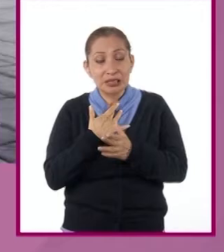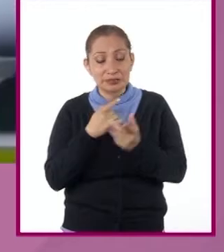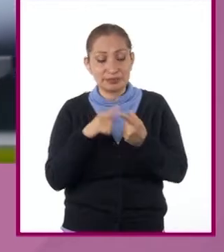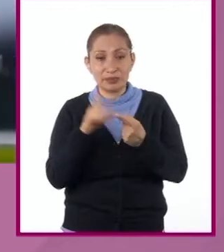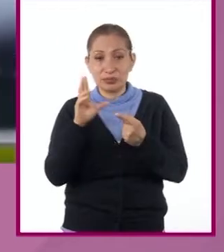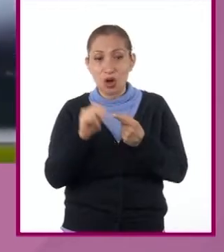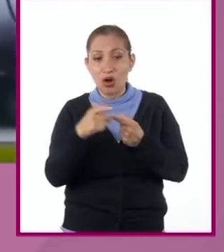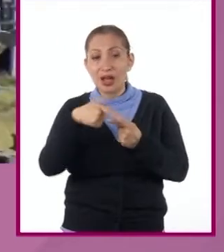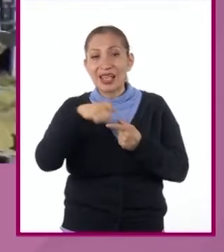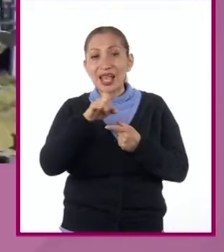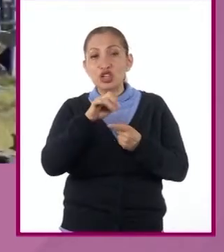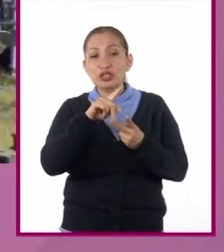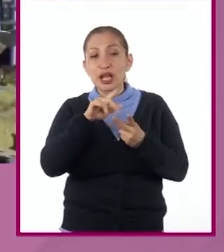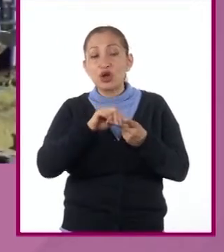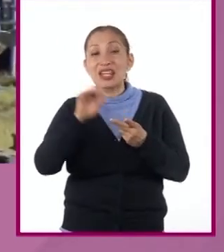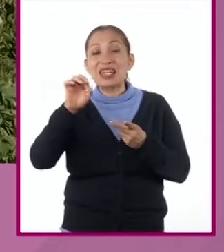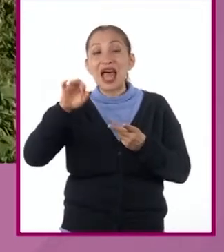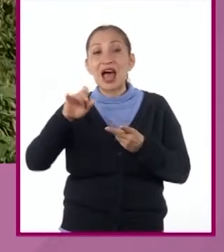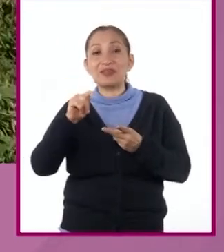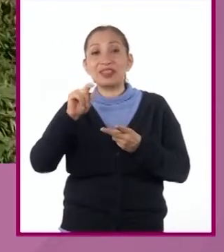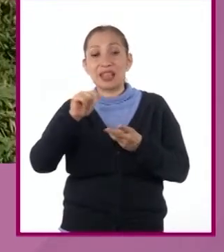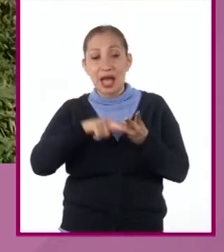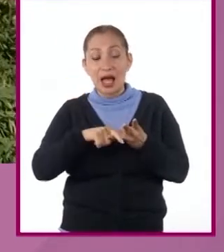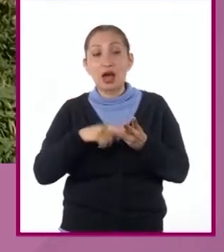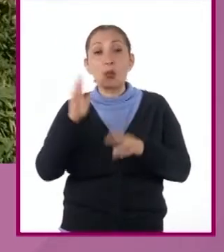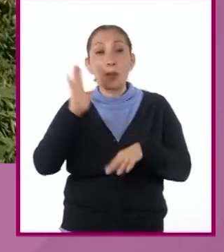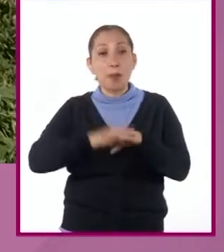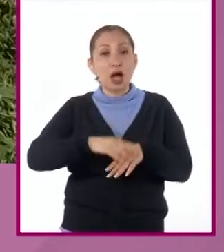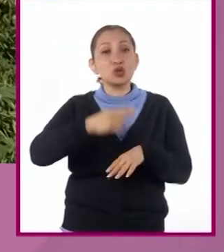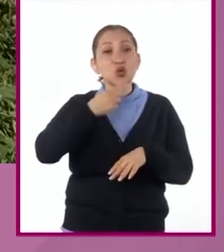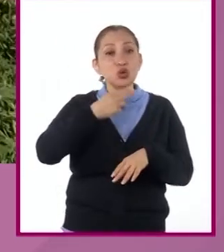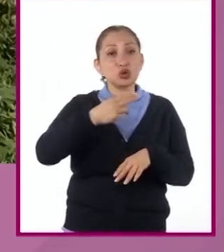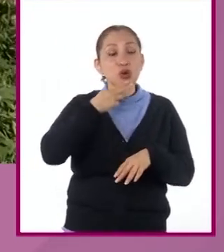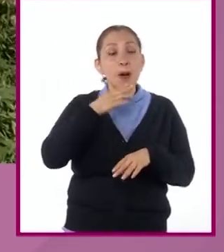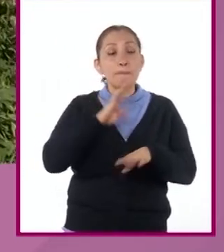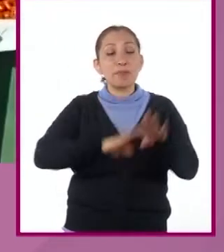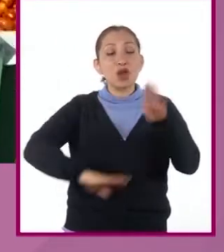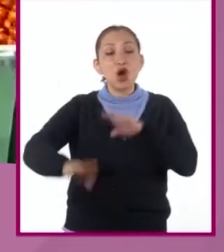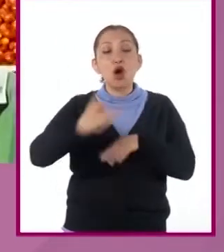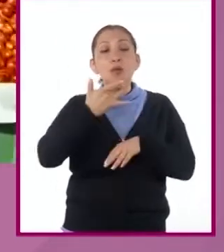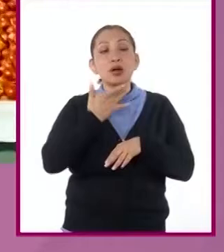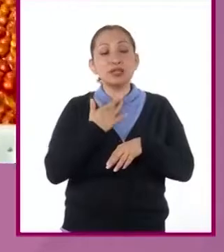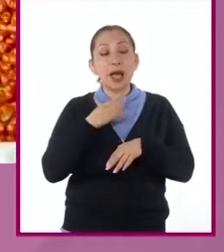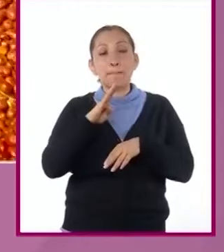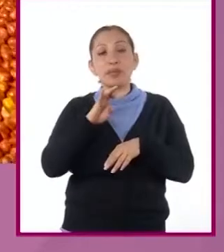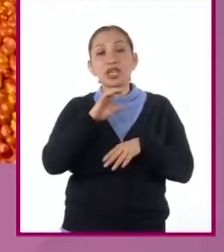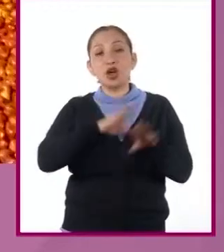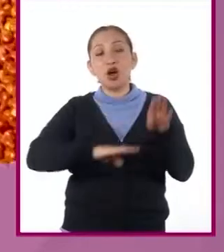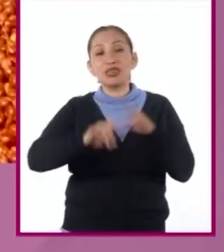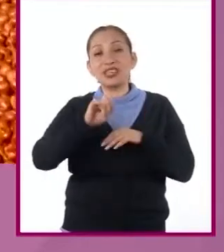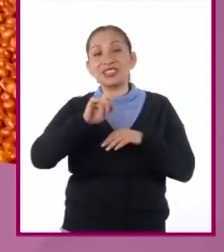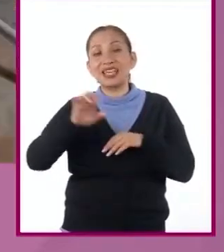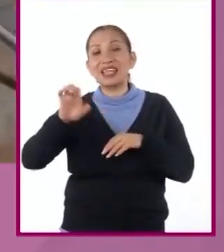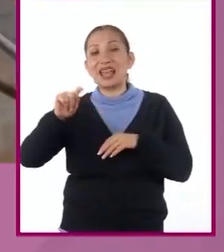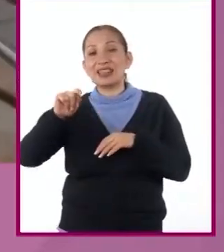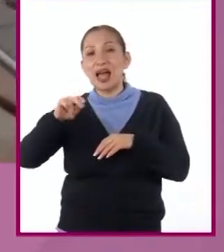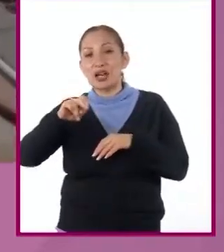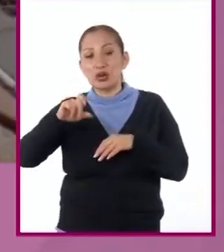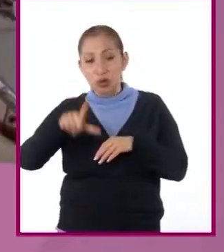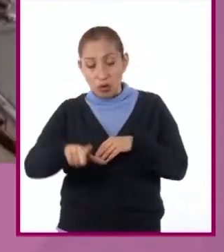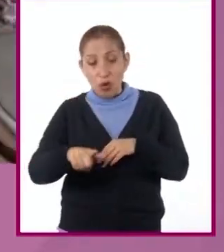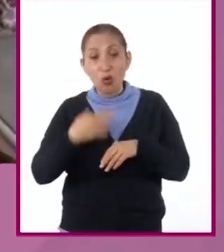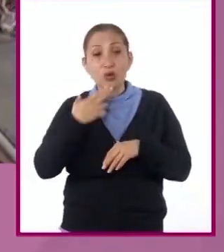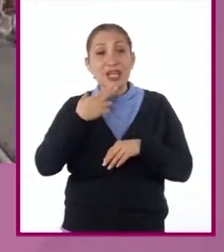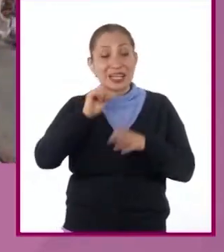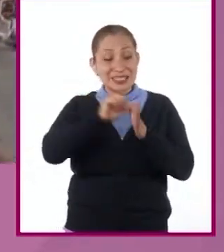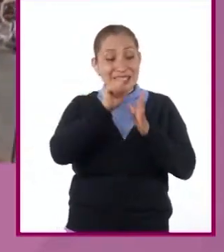gasolina, queroseno y nafta, e incrementar el uso de biocombustibles como biodiesel y bioetanol.